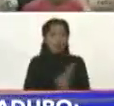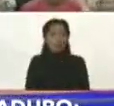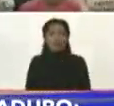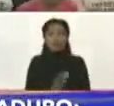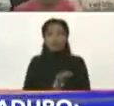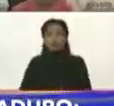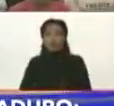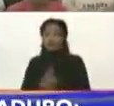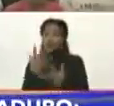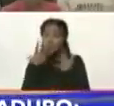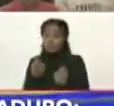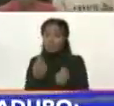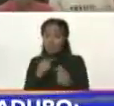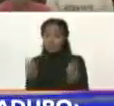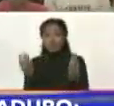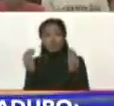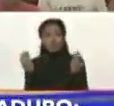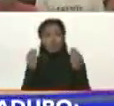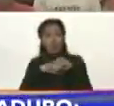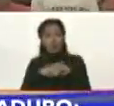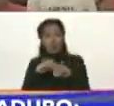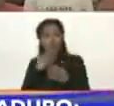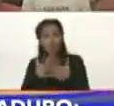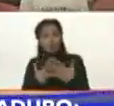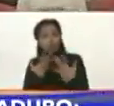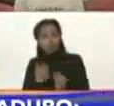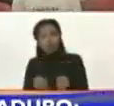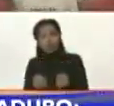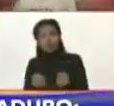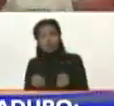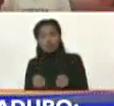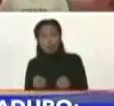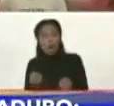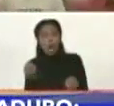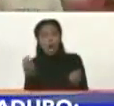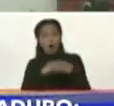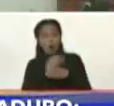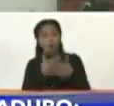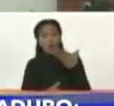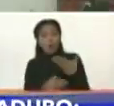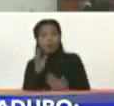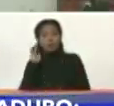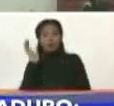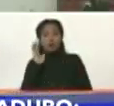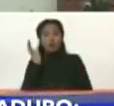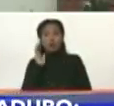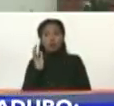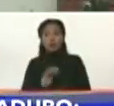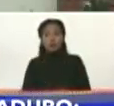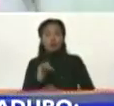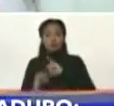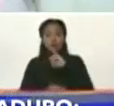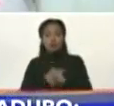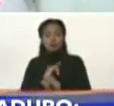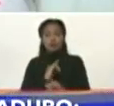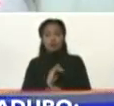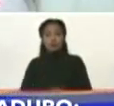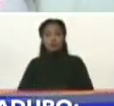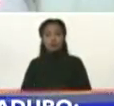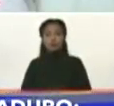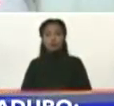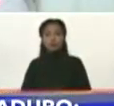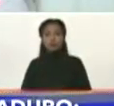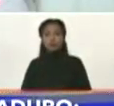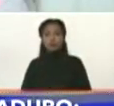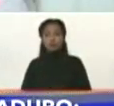Eso es lo que entiendo de esto, ¿eh? De las conclusiones del Congreso Internacional,